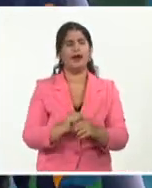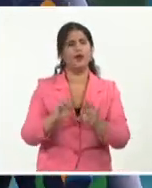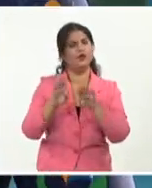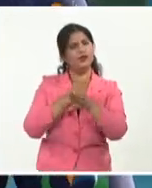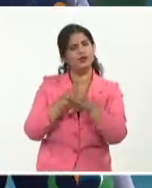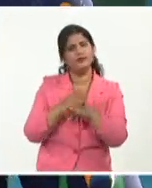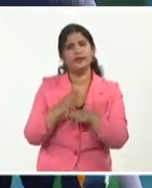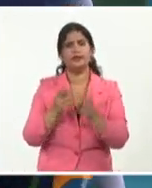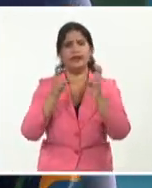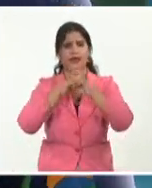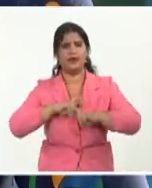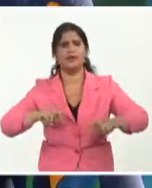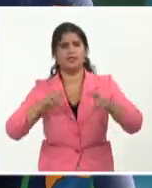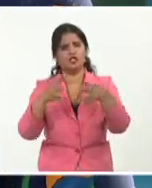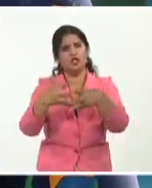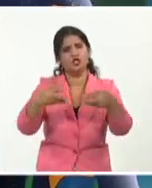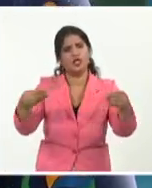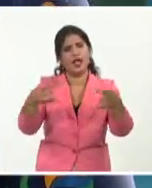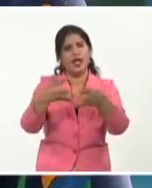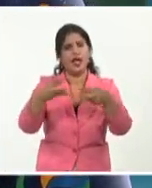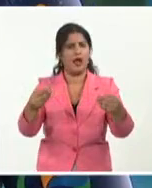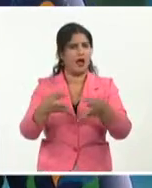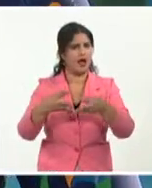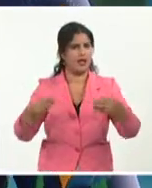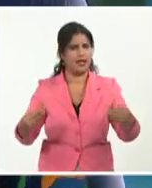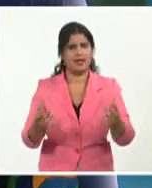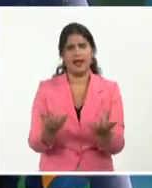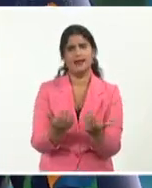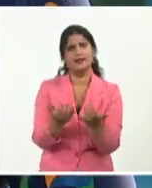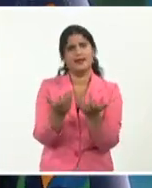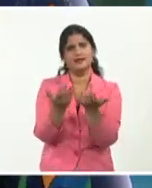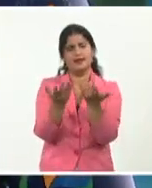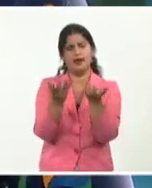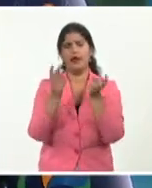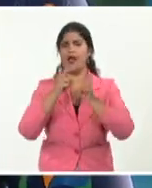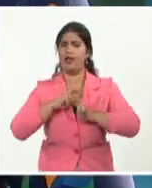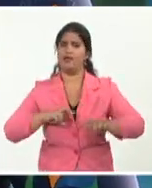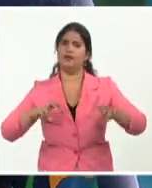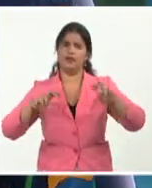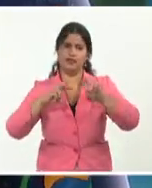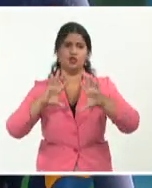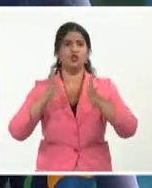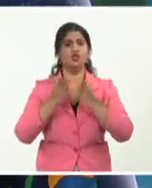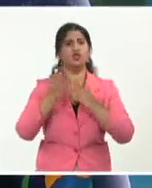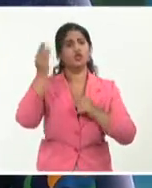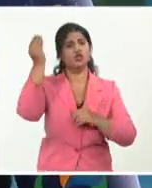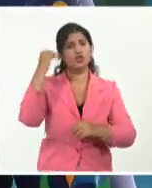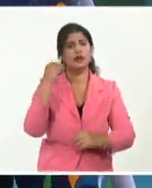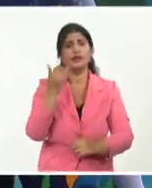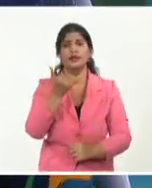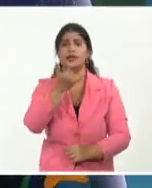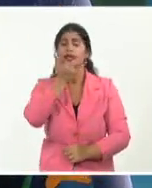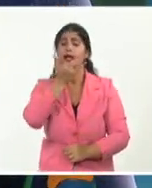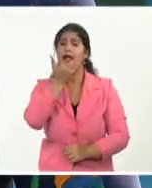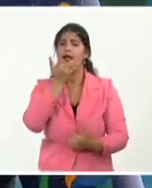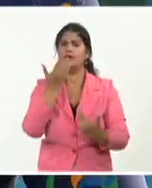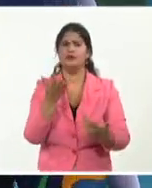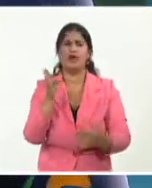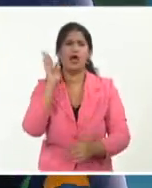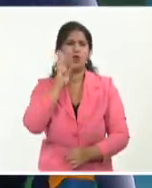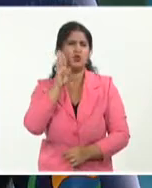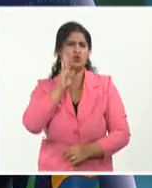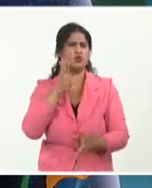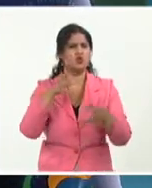en la recuperación, restauración de los arrecifes, que como todos saben están muy dañados por el cambio climático, la contaminación y